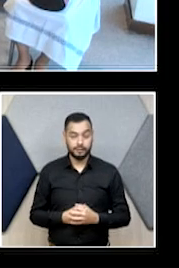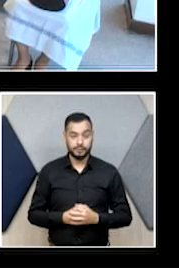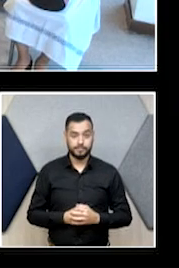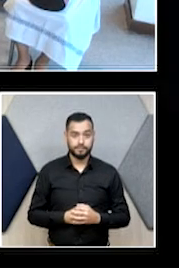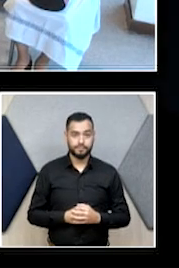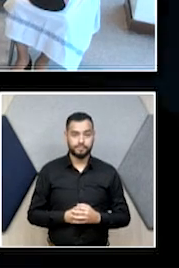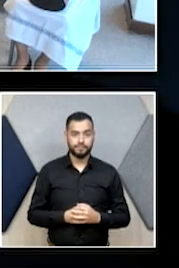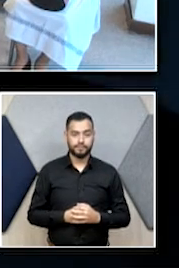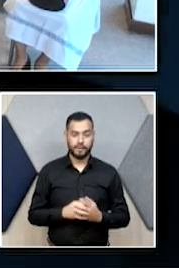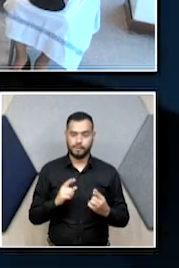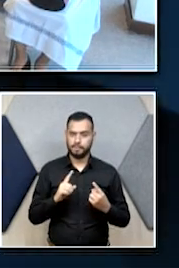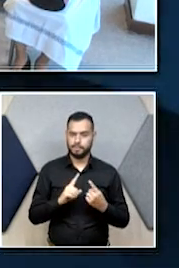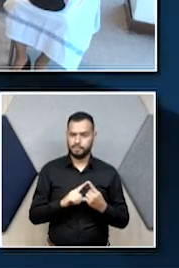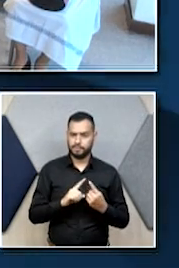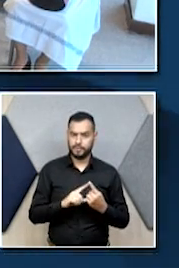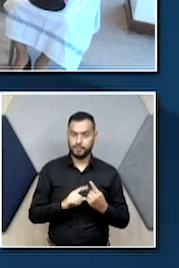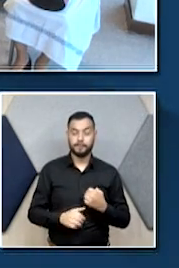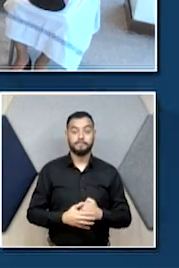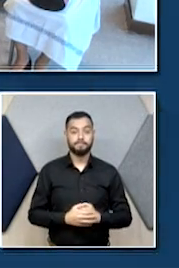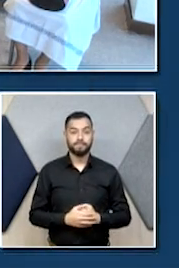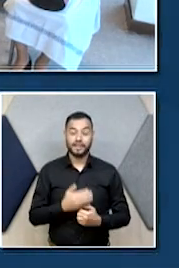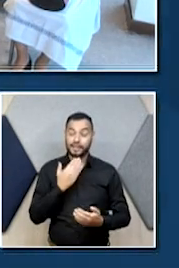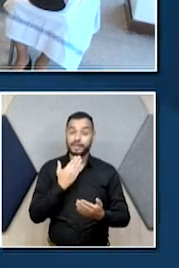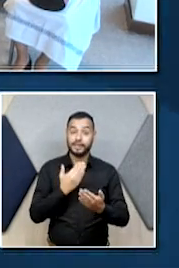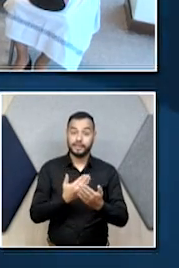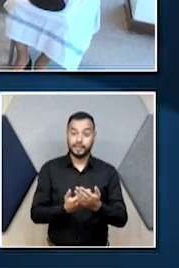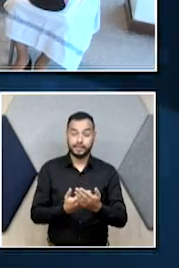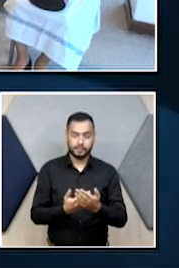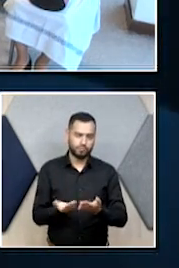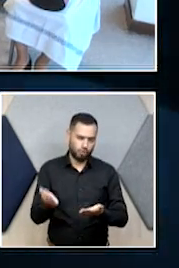Primero, agradecer nuevamente